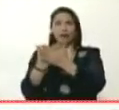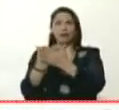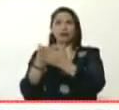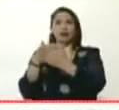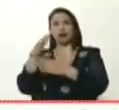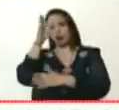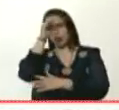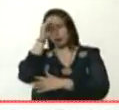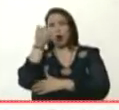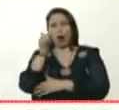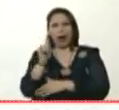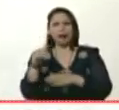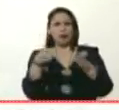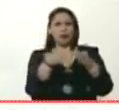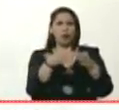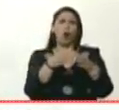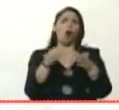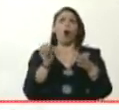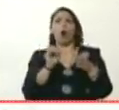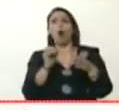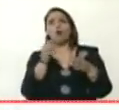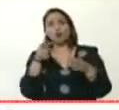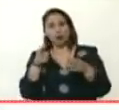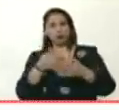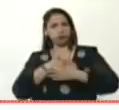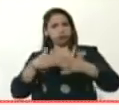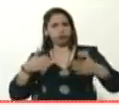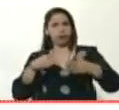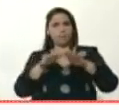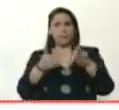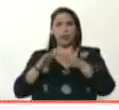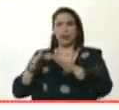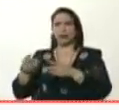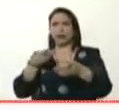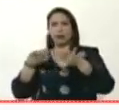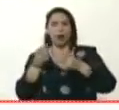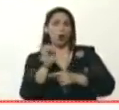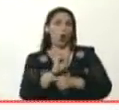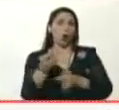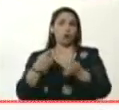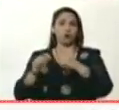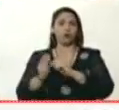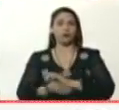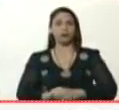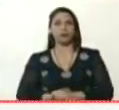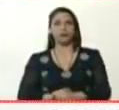si estaría dispuesto a aceptar una mesa de diálogo o una mesa de negociación? Gracias.